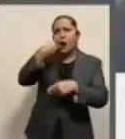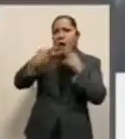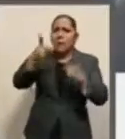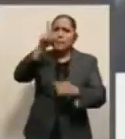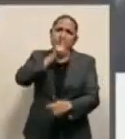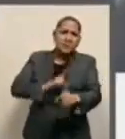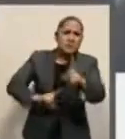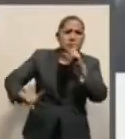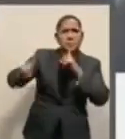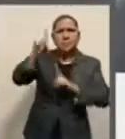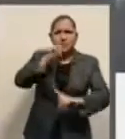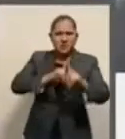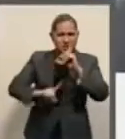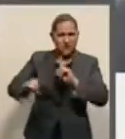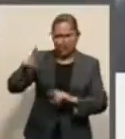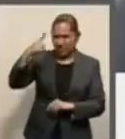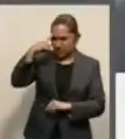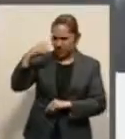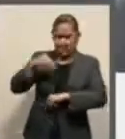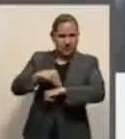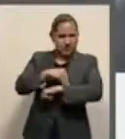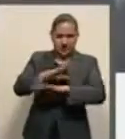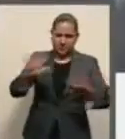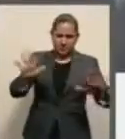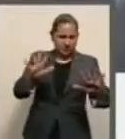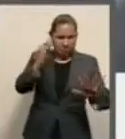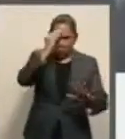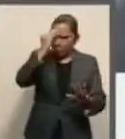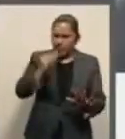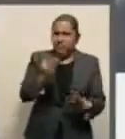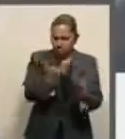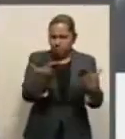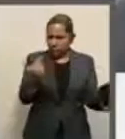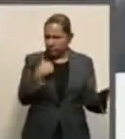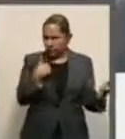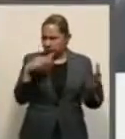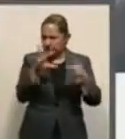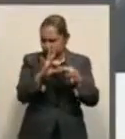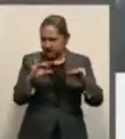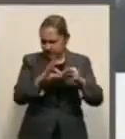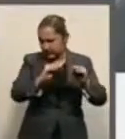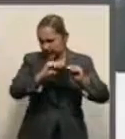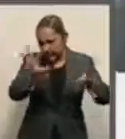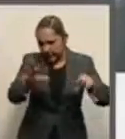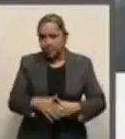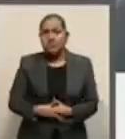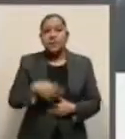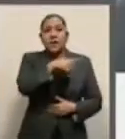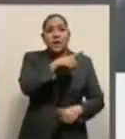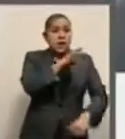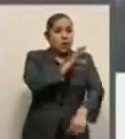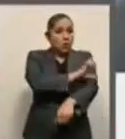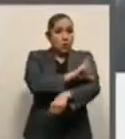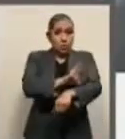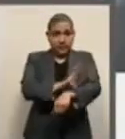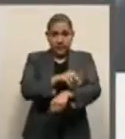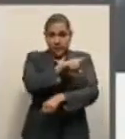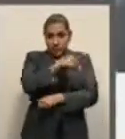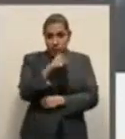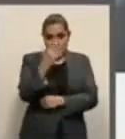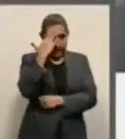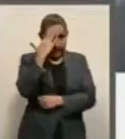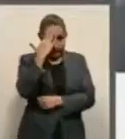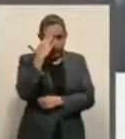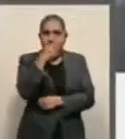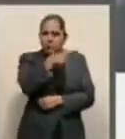por eso me permito precisar el coordinador general va a tener muchas facultades menos la